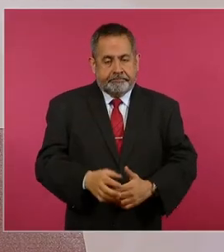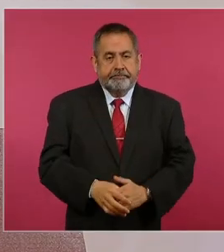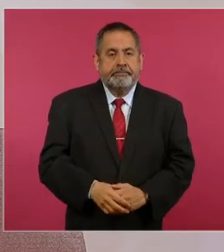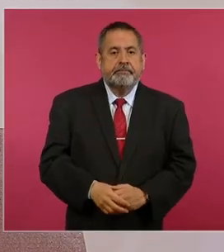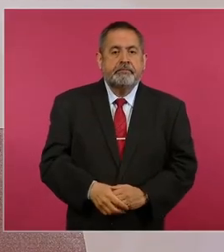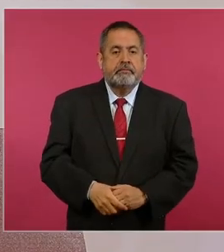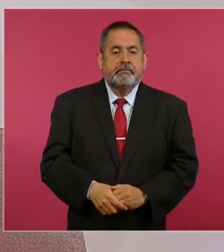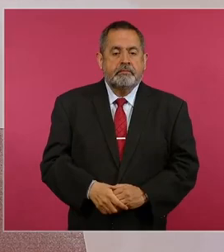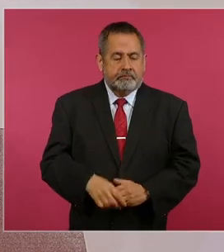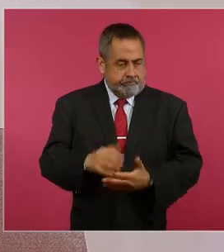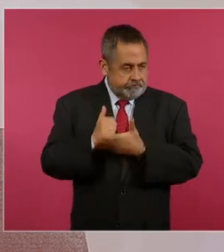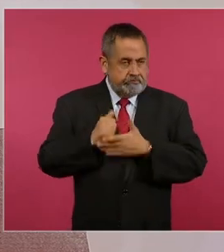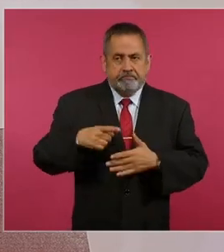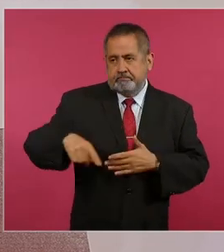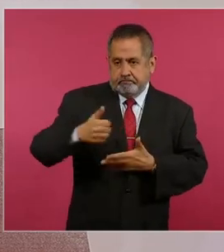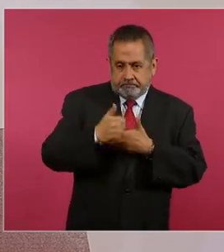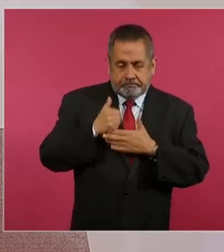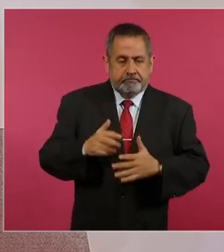que nos ayuden.